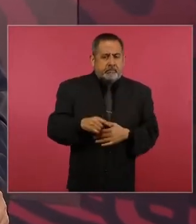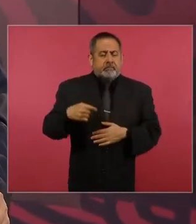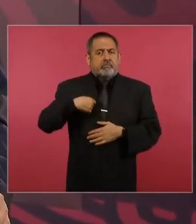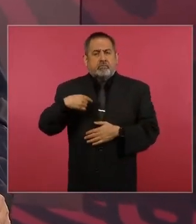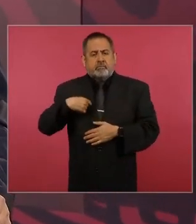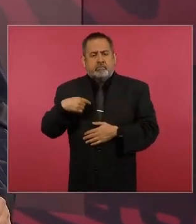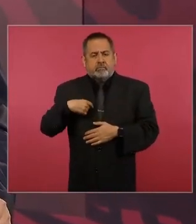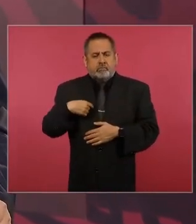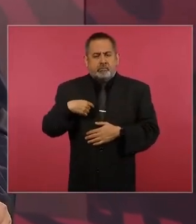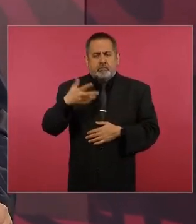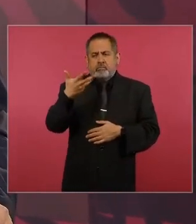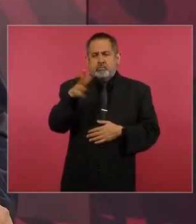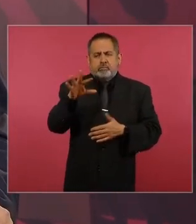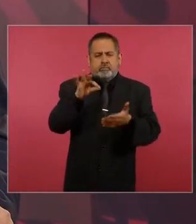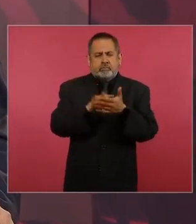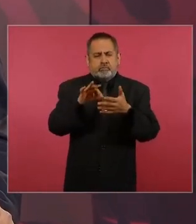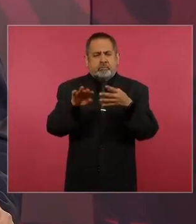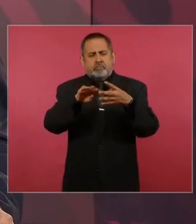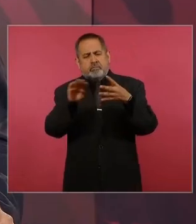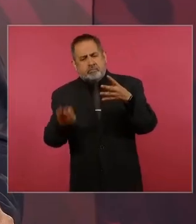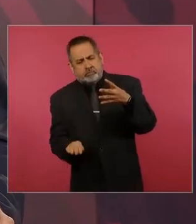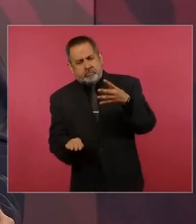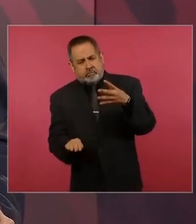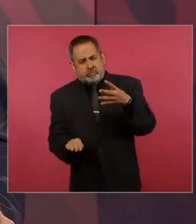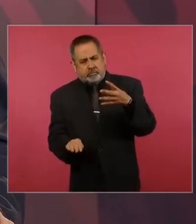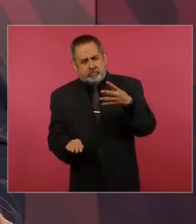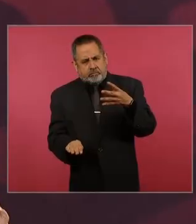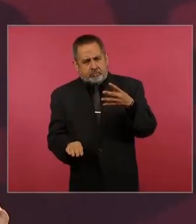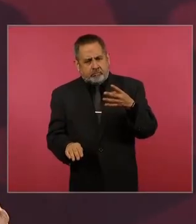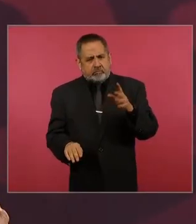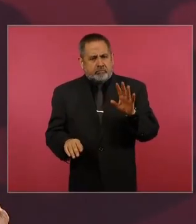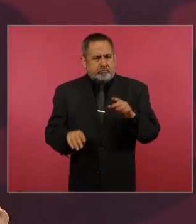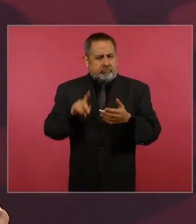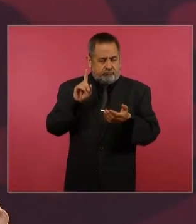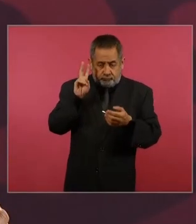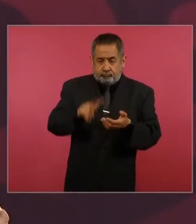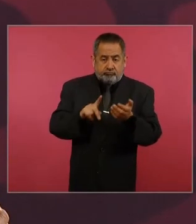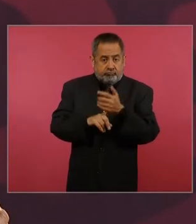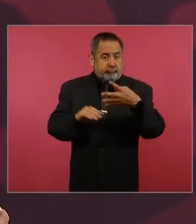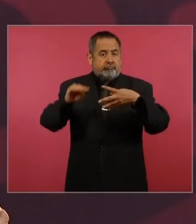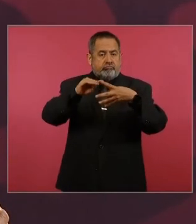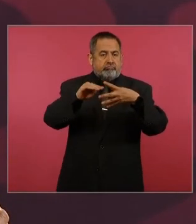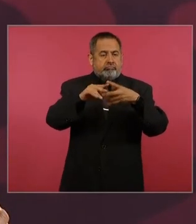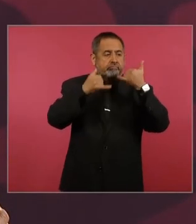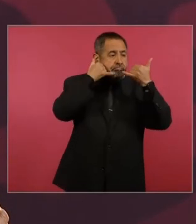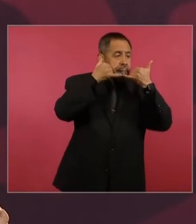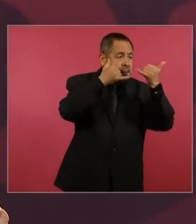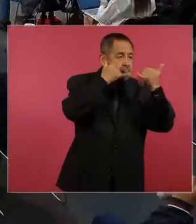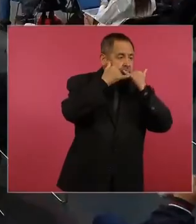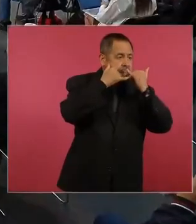estoy 10 puntos abajo de lo que realmente estoy.